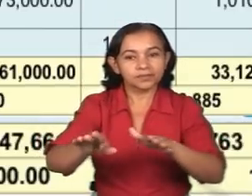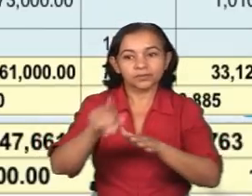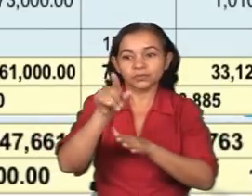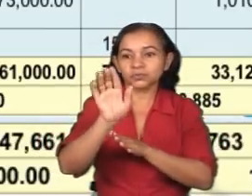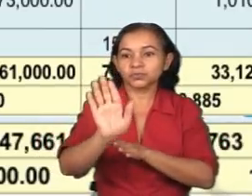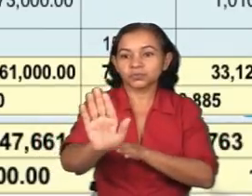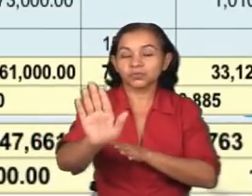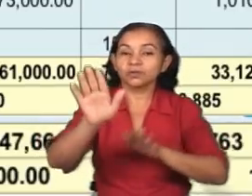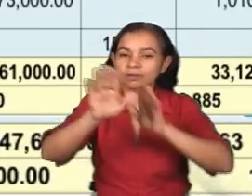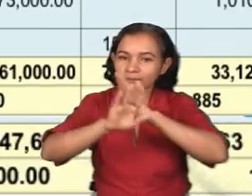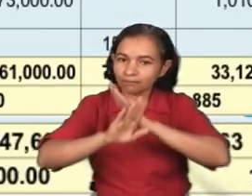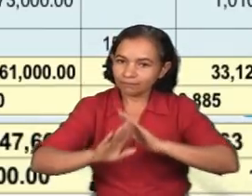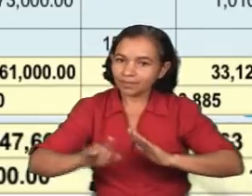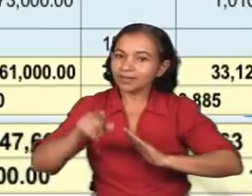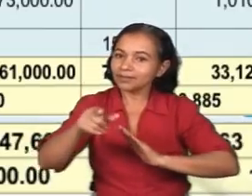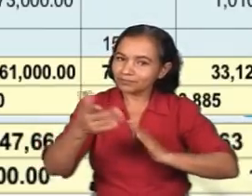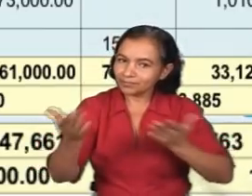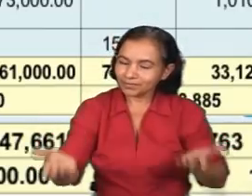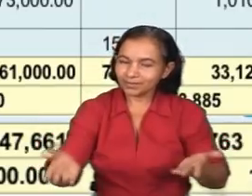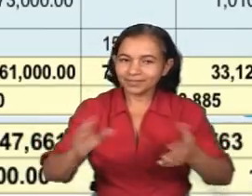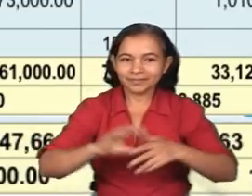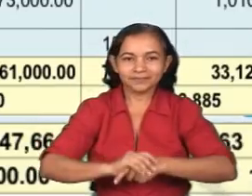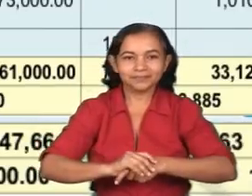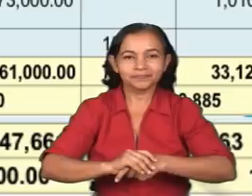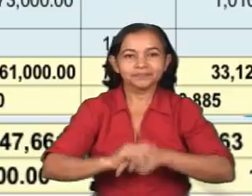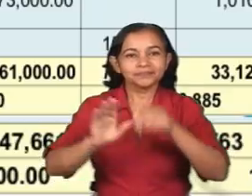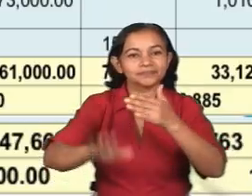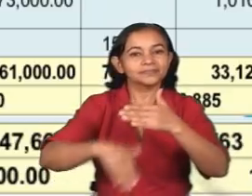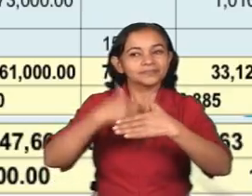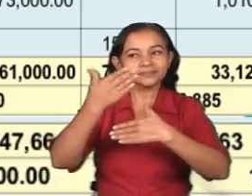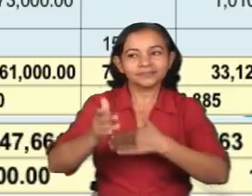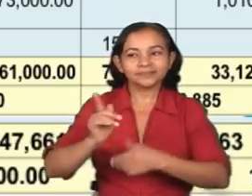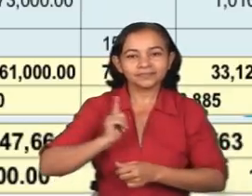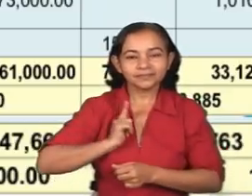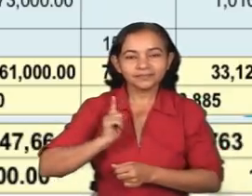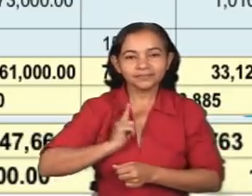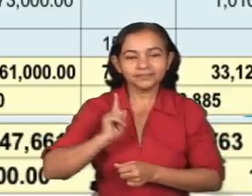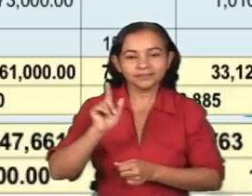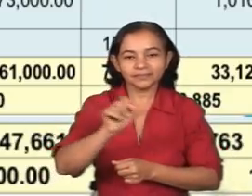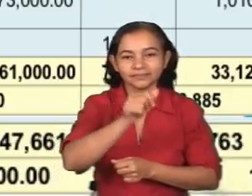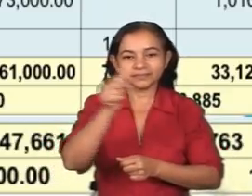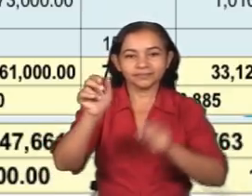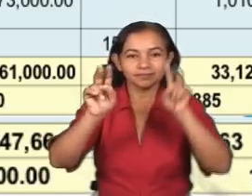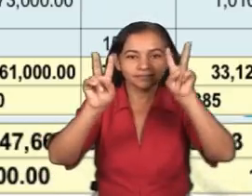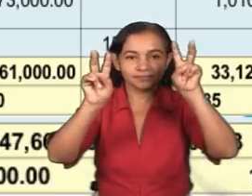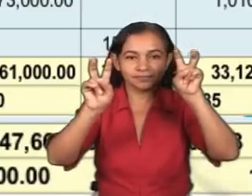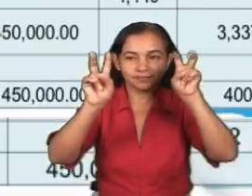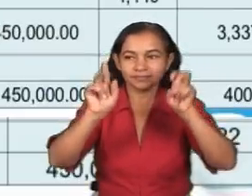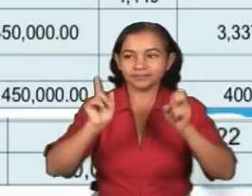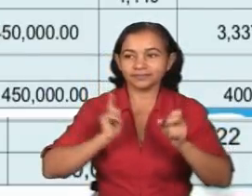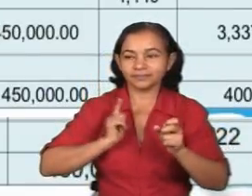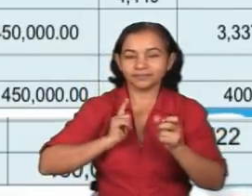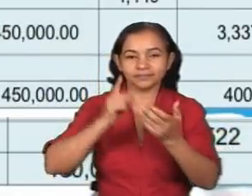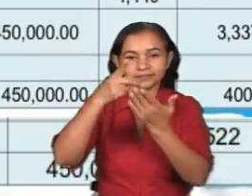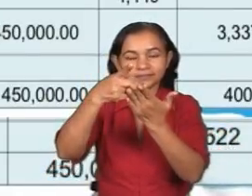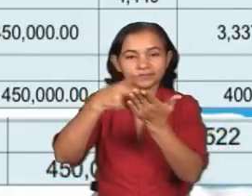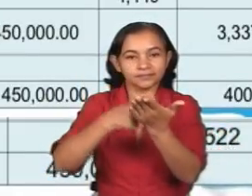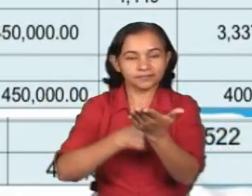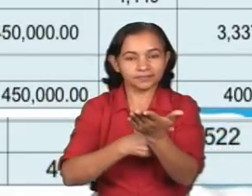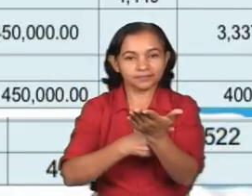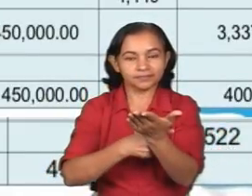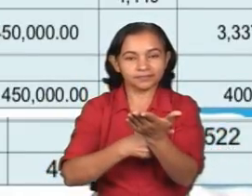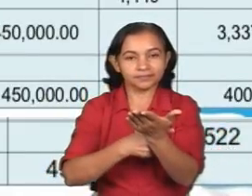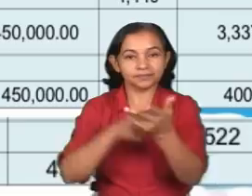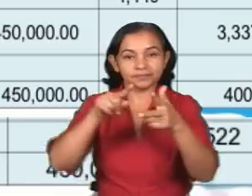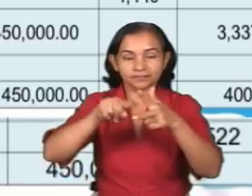para tu tranquilidad. Luego tenemos en el otro cuadro, podemos observar que son los proyectos que van